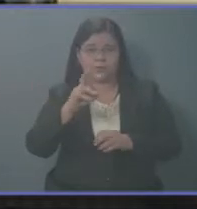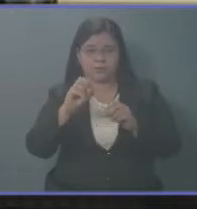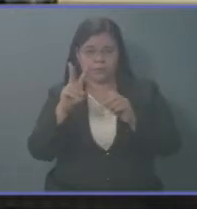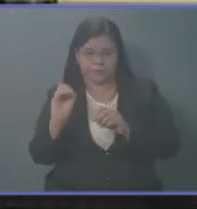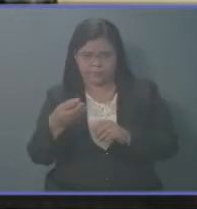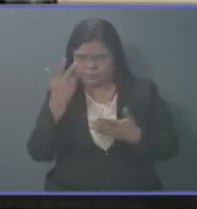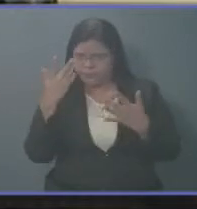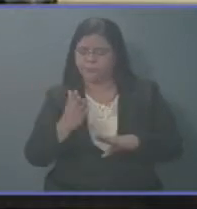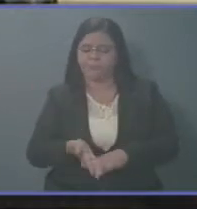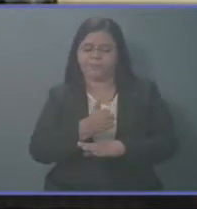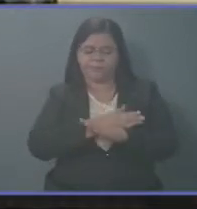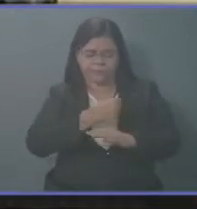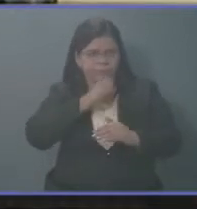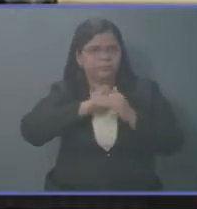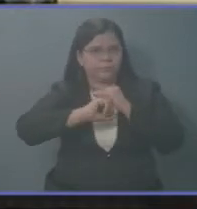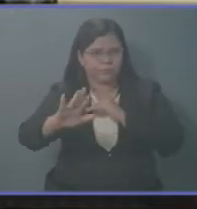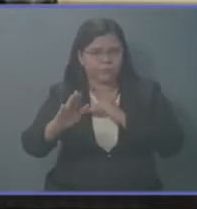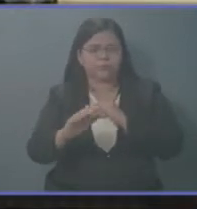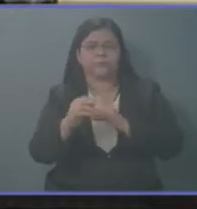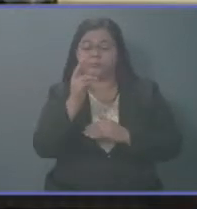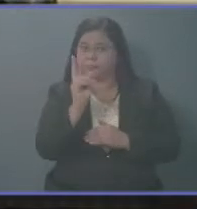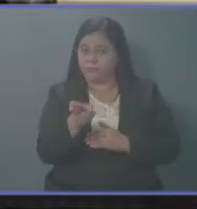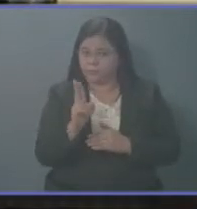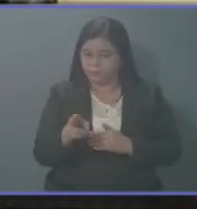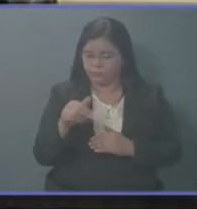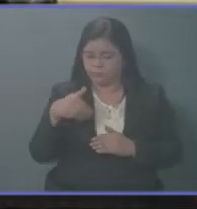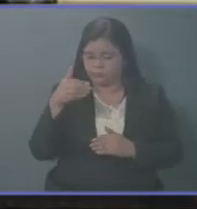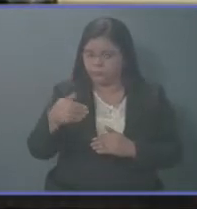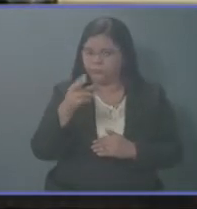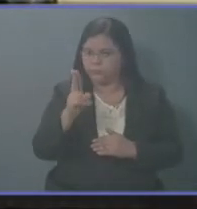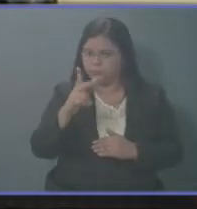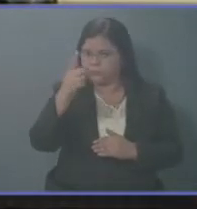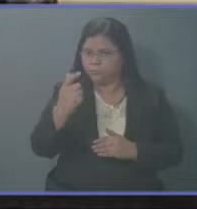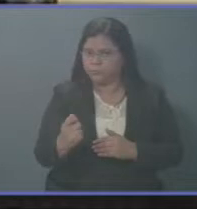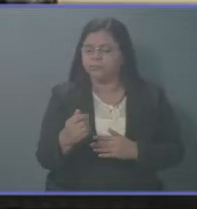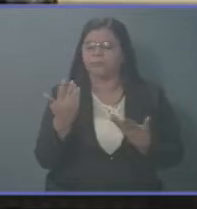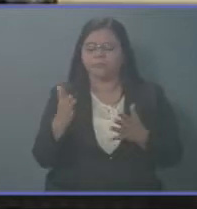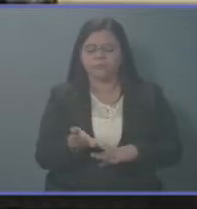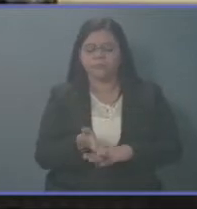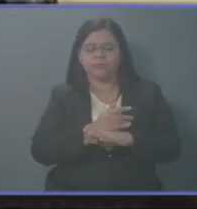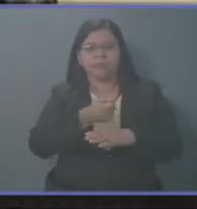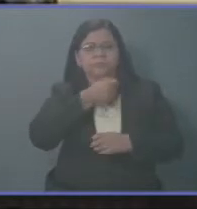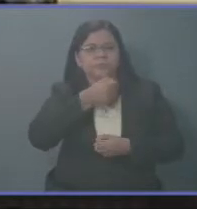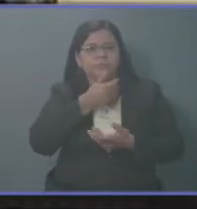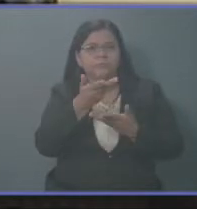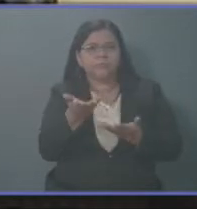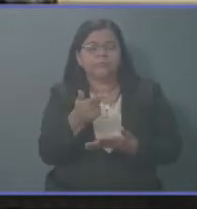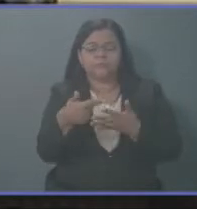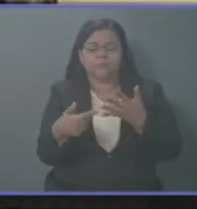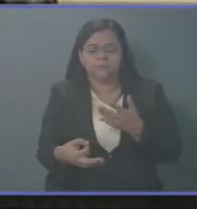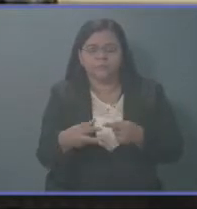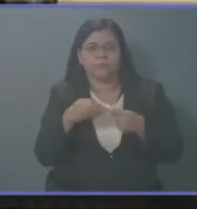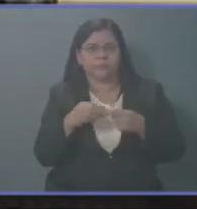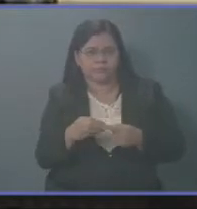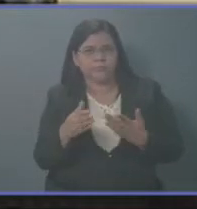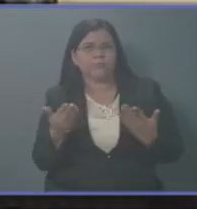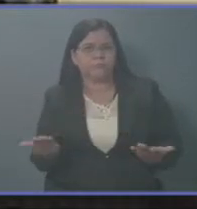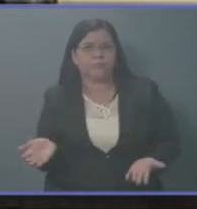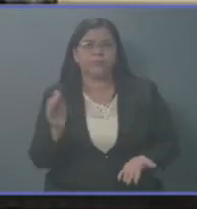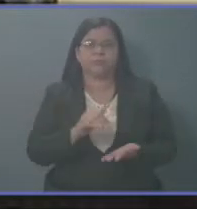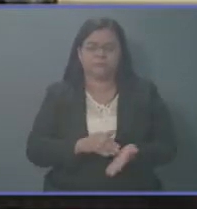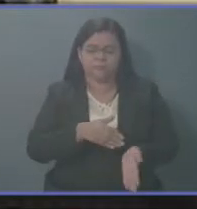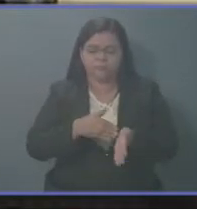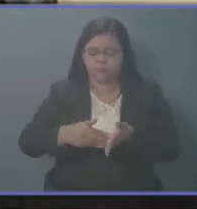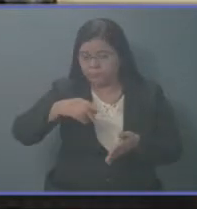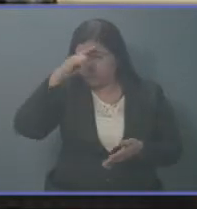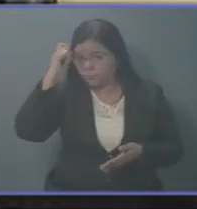número 428, del artículo 31 del mismo mes y año, mediante el cual se promulgó la Ley Especial Transitoria para la Reactivación Financiera y Productiva